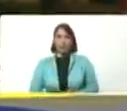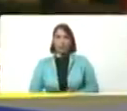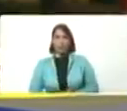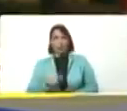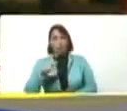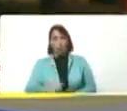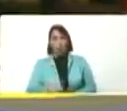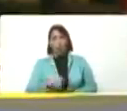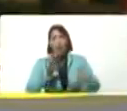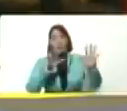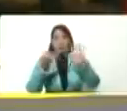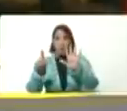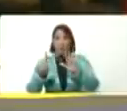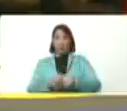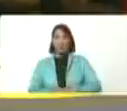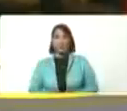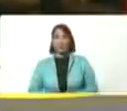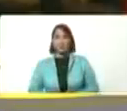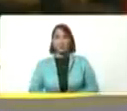es